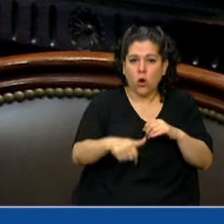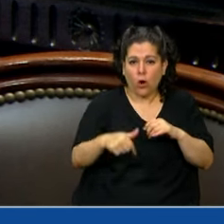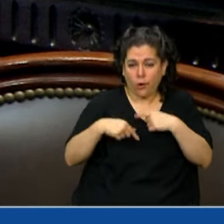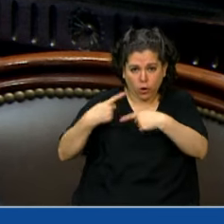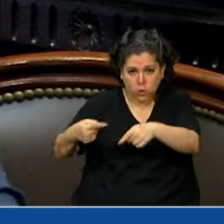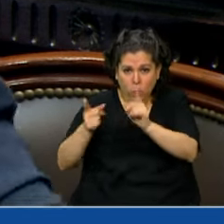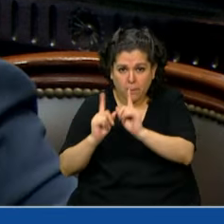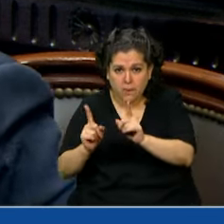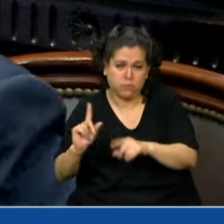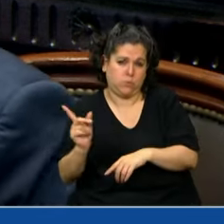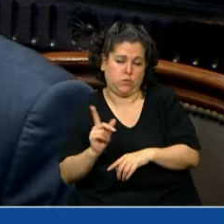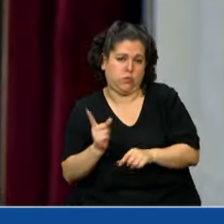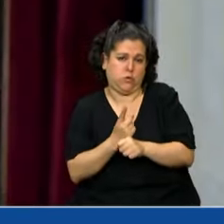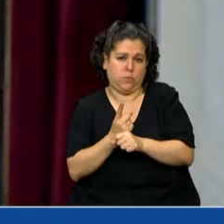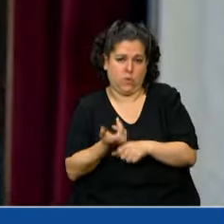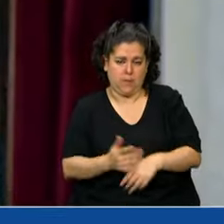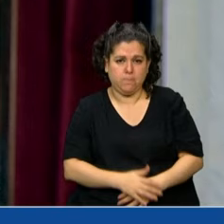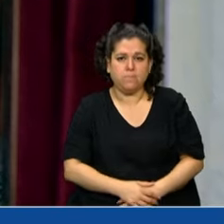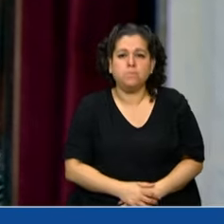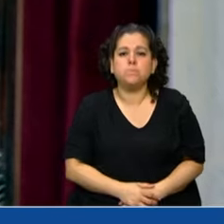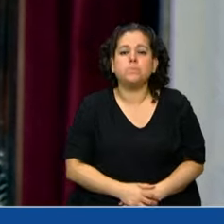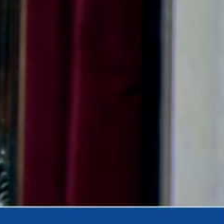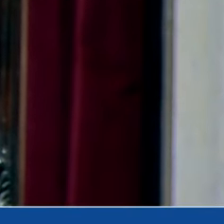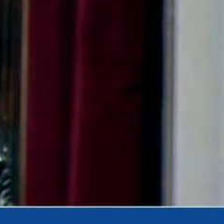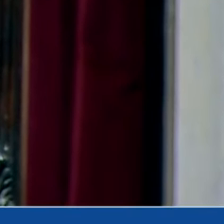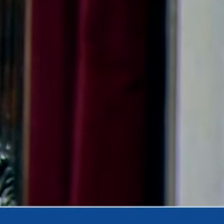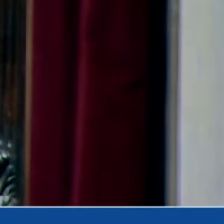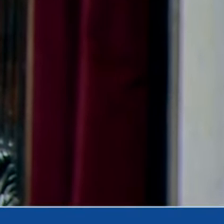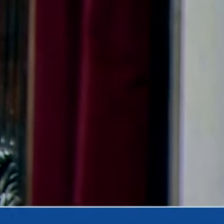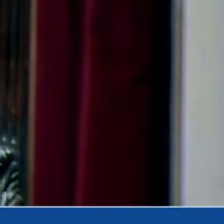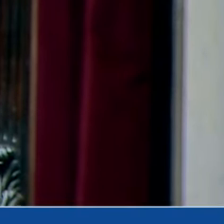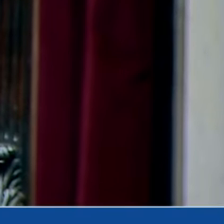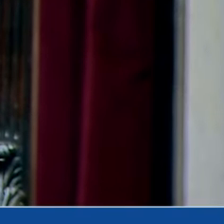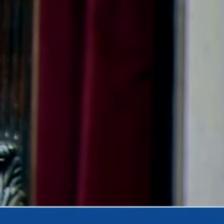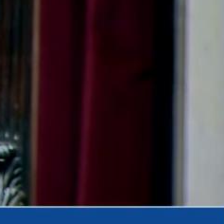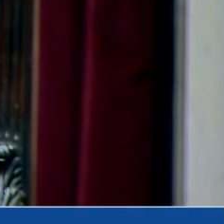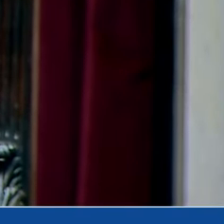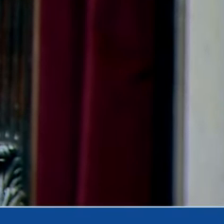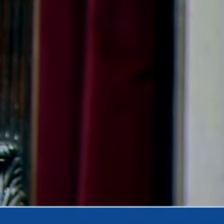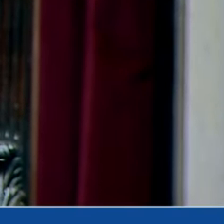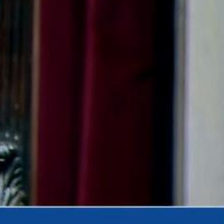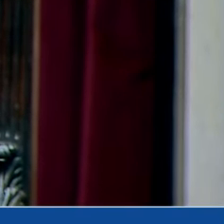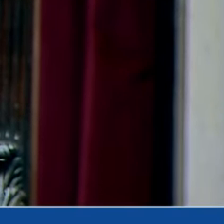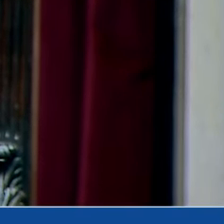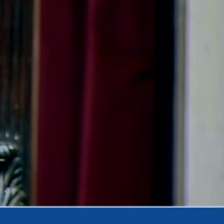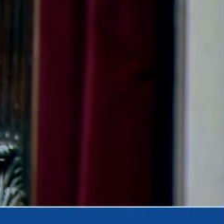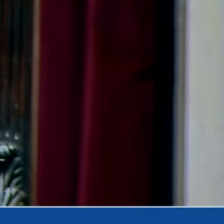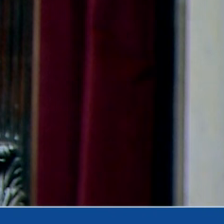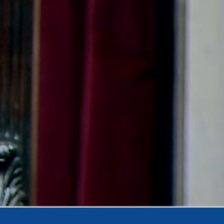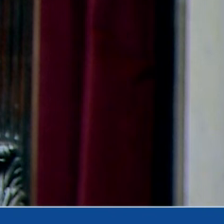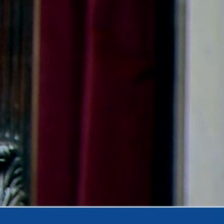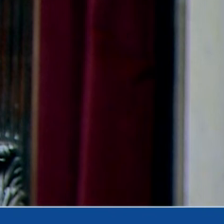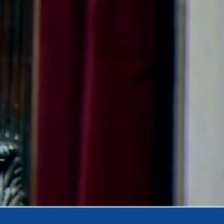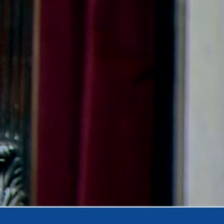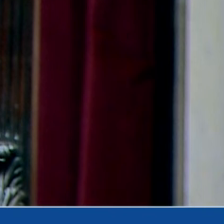todo como está Gracias presidente Gracias diputado cacas continúa en el uso de la palabra el diputado